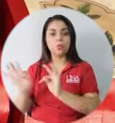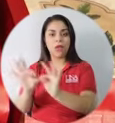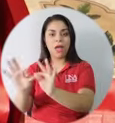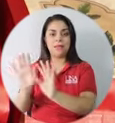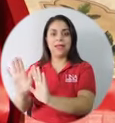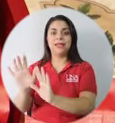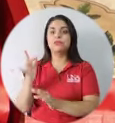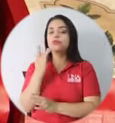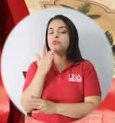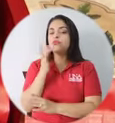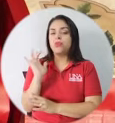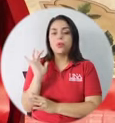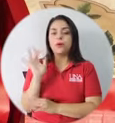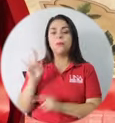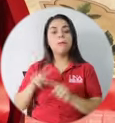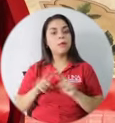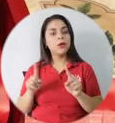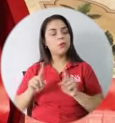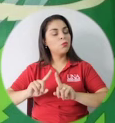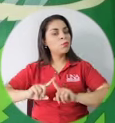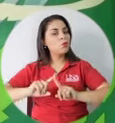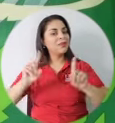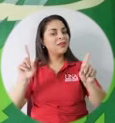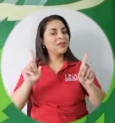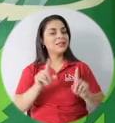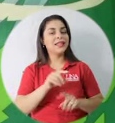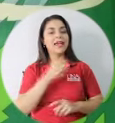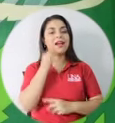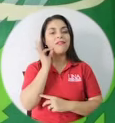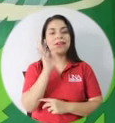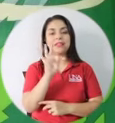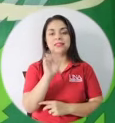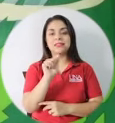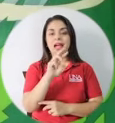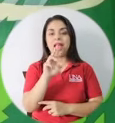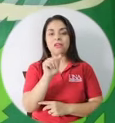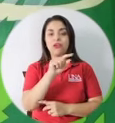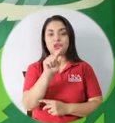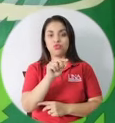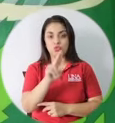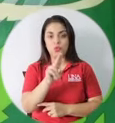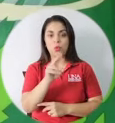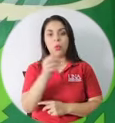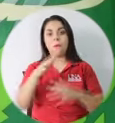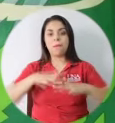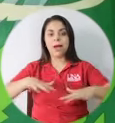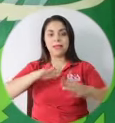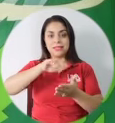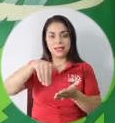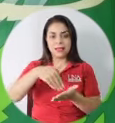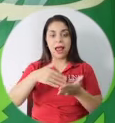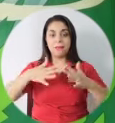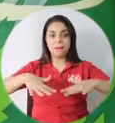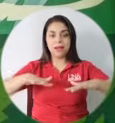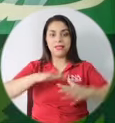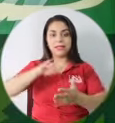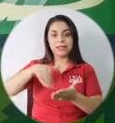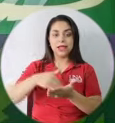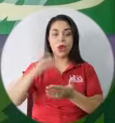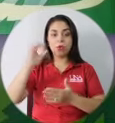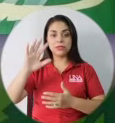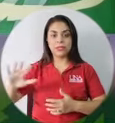cafés deliciosos, pero que marcan una gran diferencia con el café de Tarrazú o el café del Valle Central o el Valle Central Occidental, que